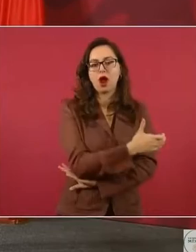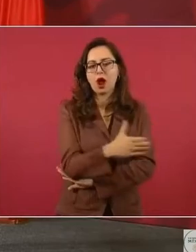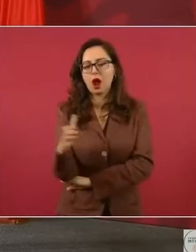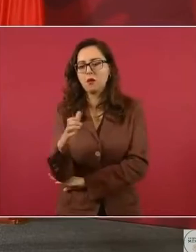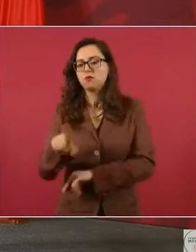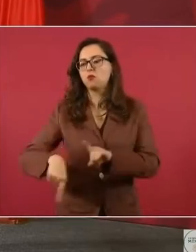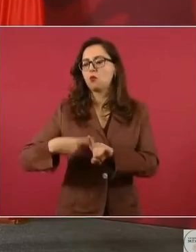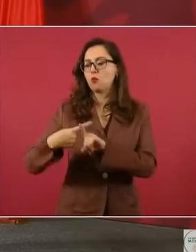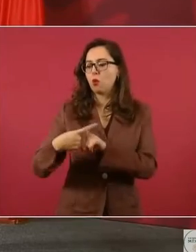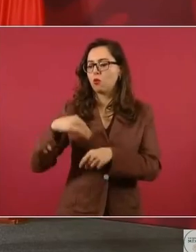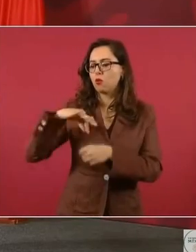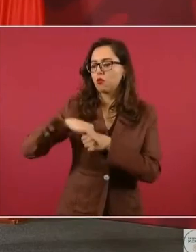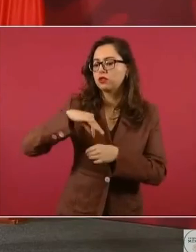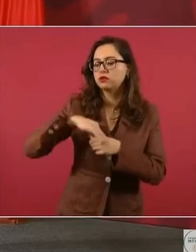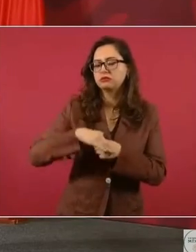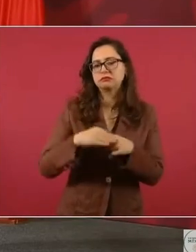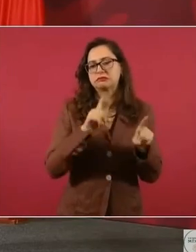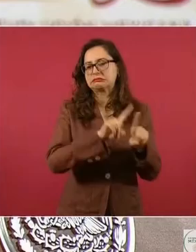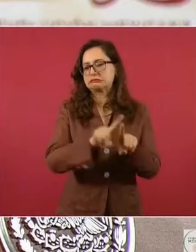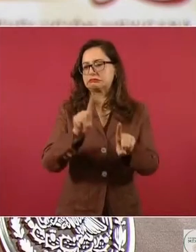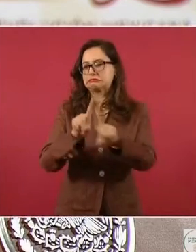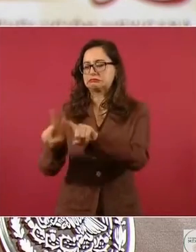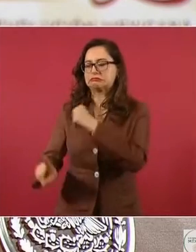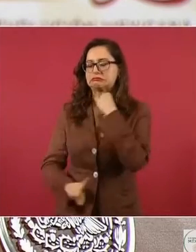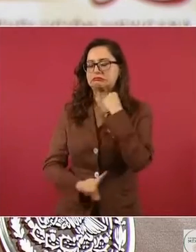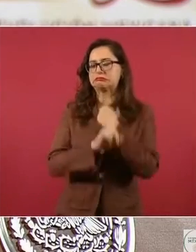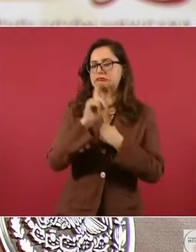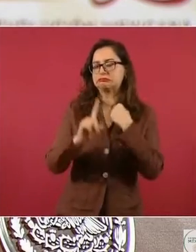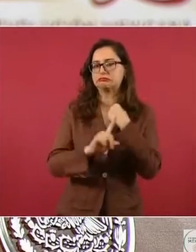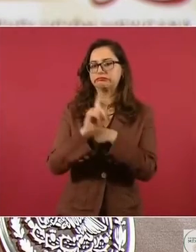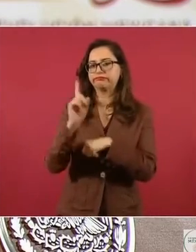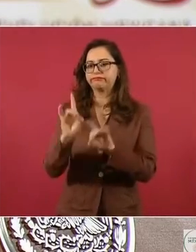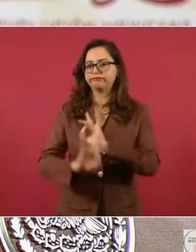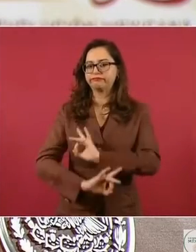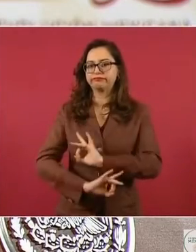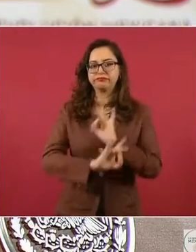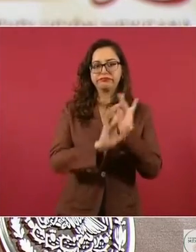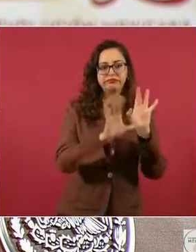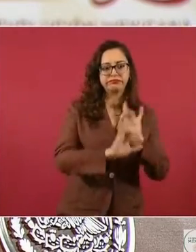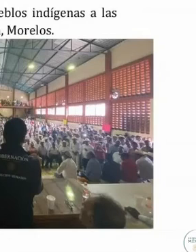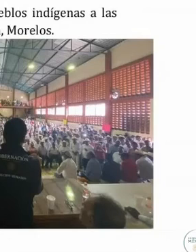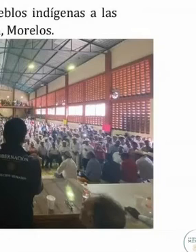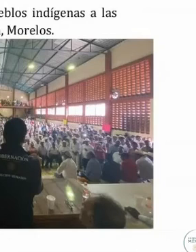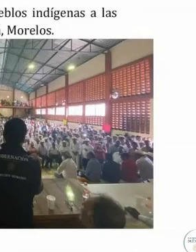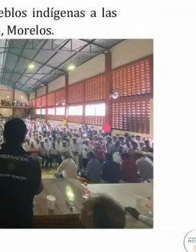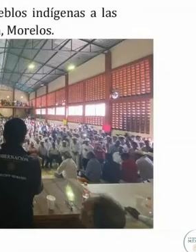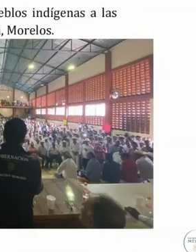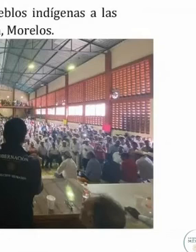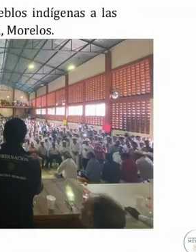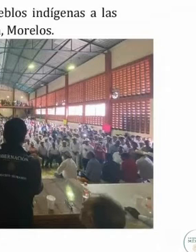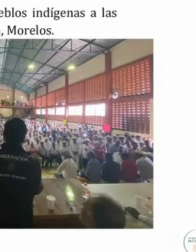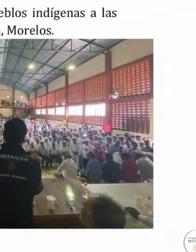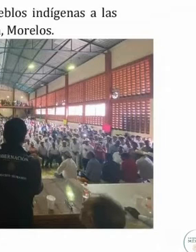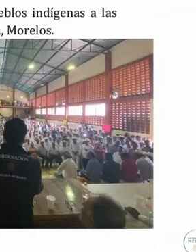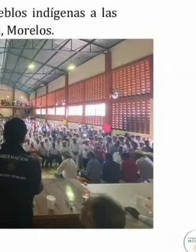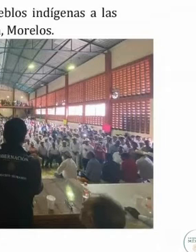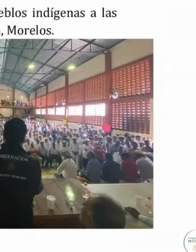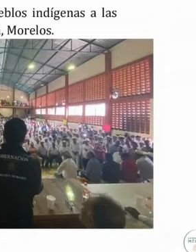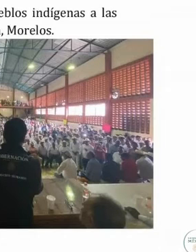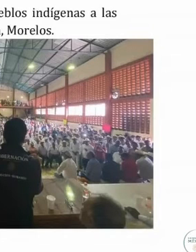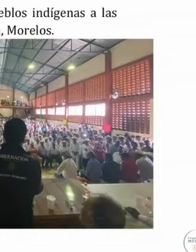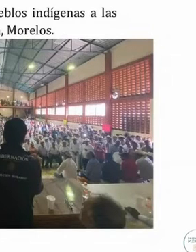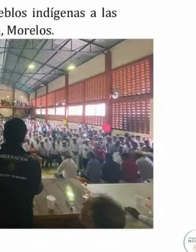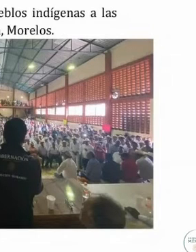elección en prácticamente todo el país. Destaco los casos a ver los problemas de la